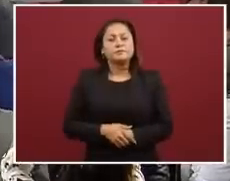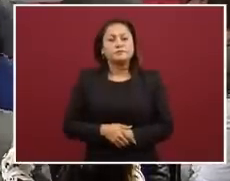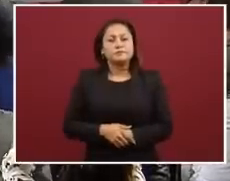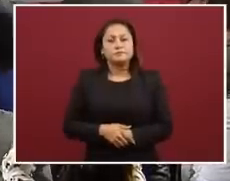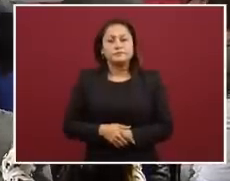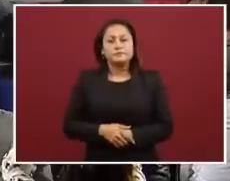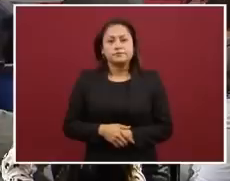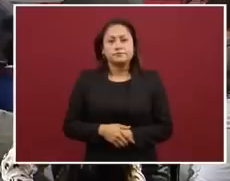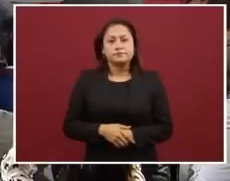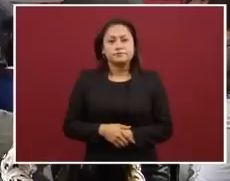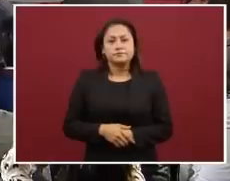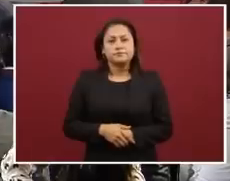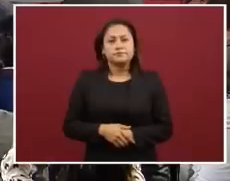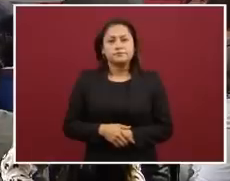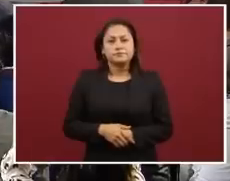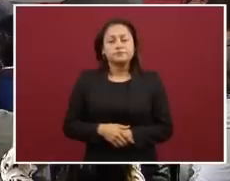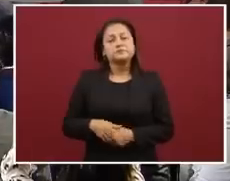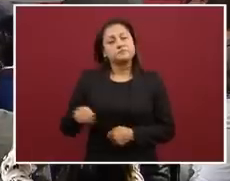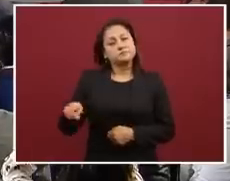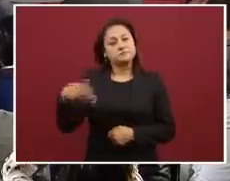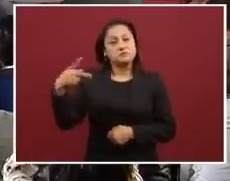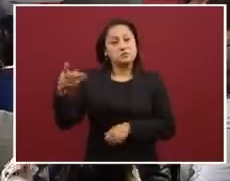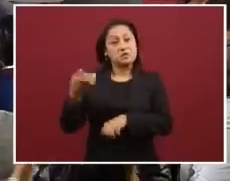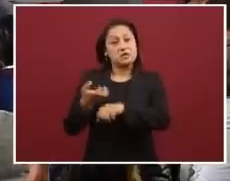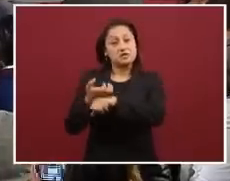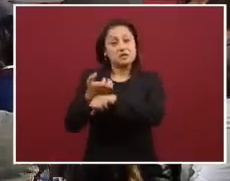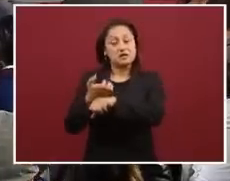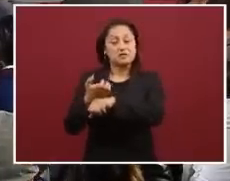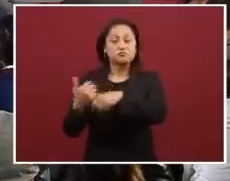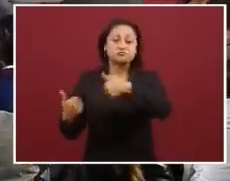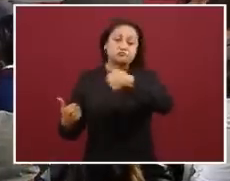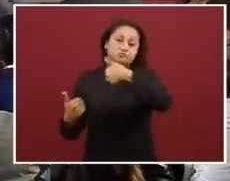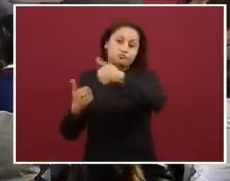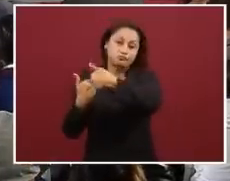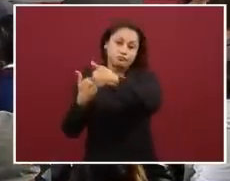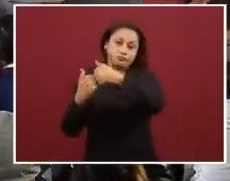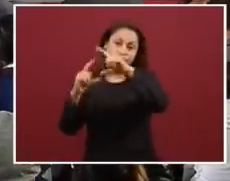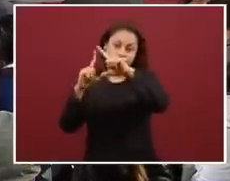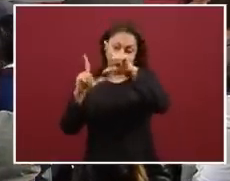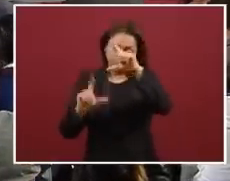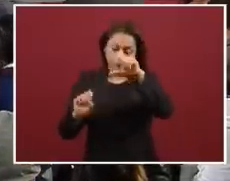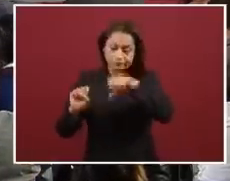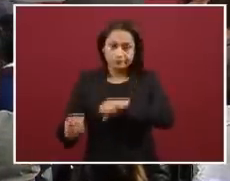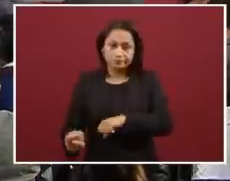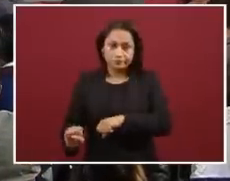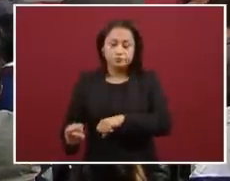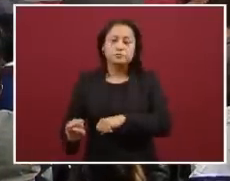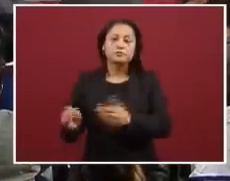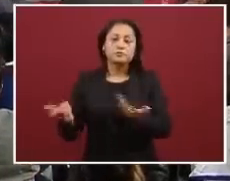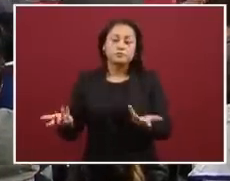muy cercanos a la frontera. Está con nosotros